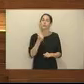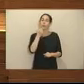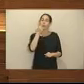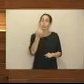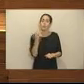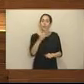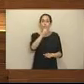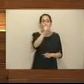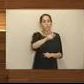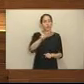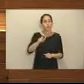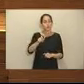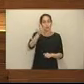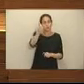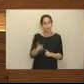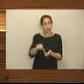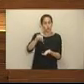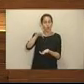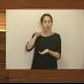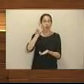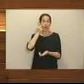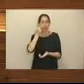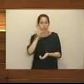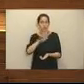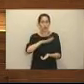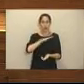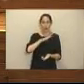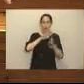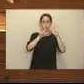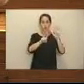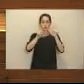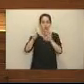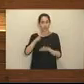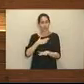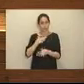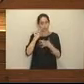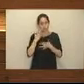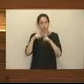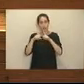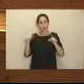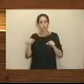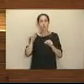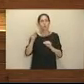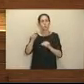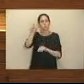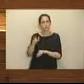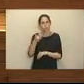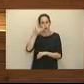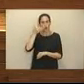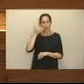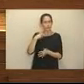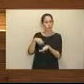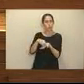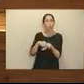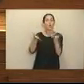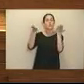ciudadano Javier Fernández, de 66 años, asturiano, cuyo uno de sus mayores patrimonios es la honradez, yo no dudaba. Lo dije así textualmente,